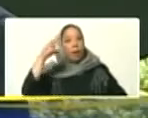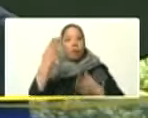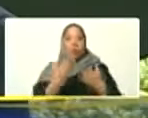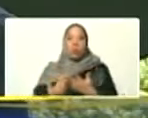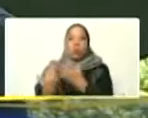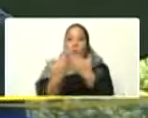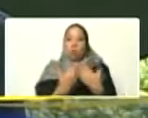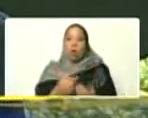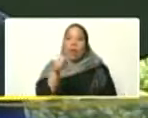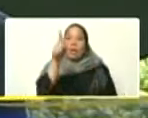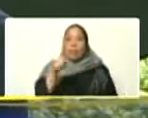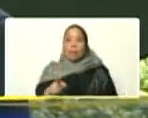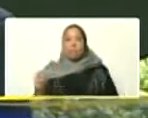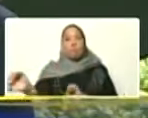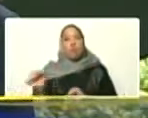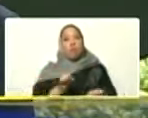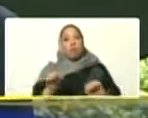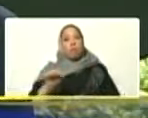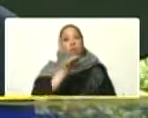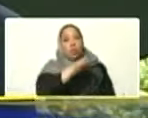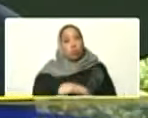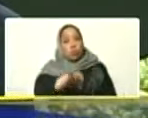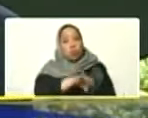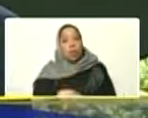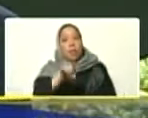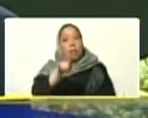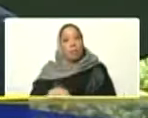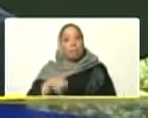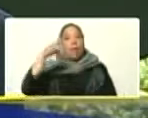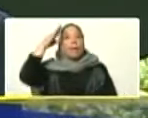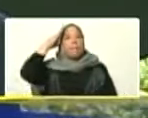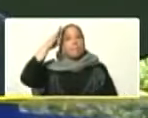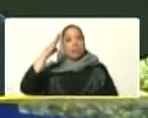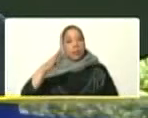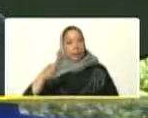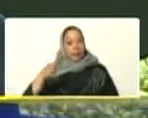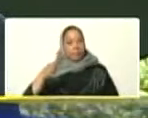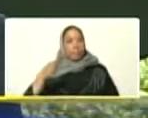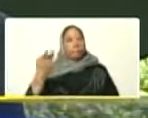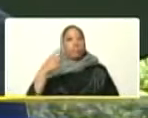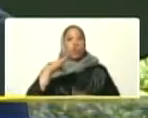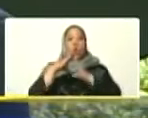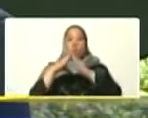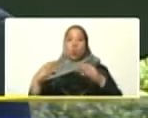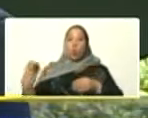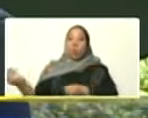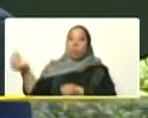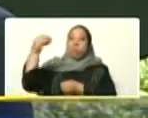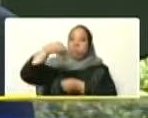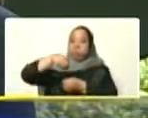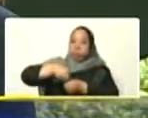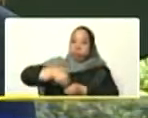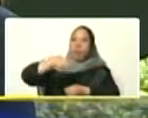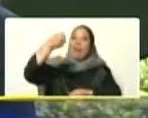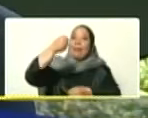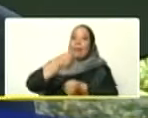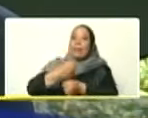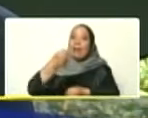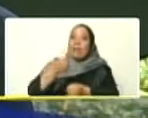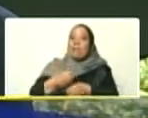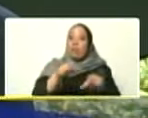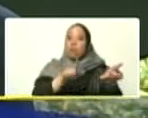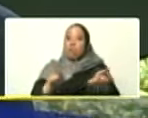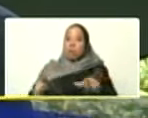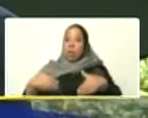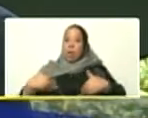milicianos, movimientos sociales y Somos Venezuela. Estamos todos involucrados en garantizar la calidad de la educación y